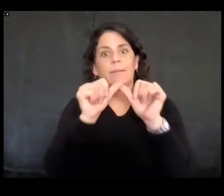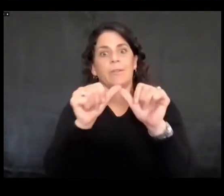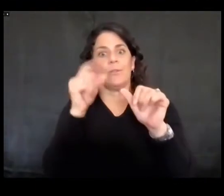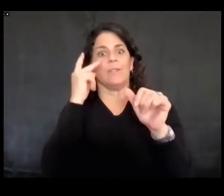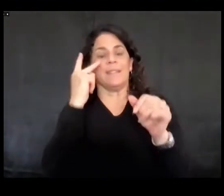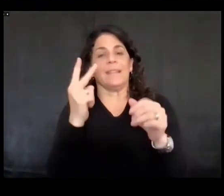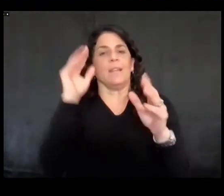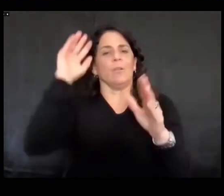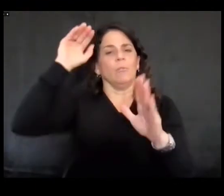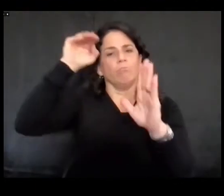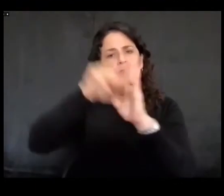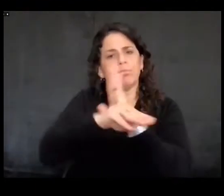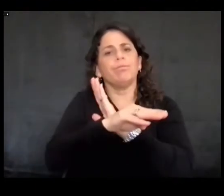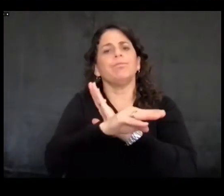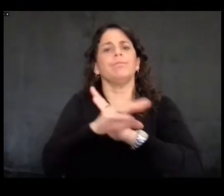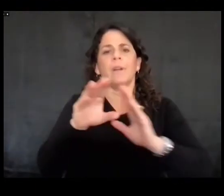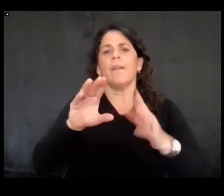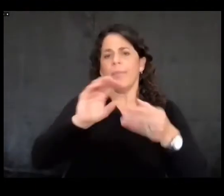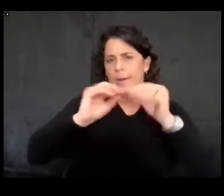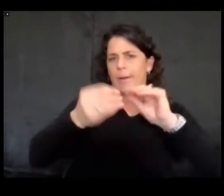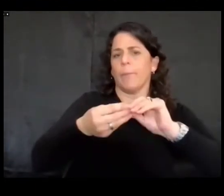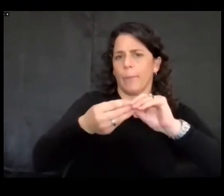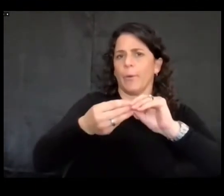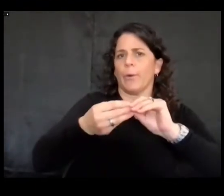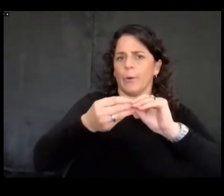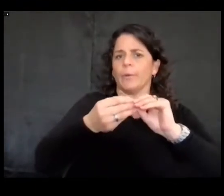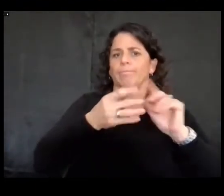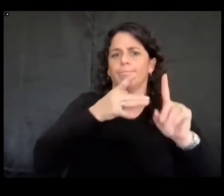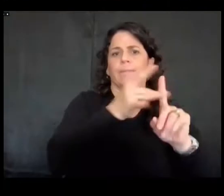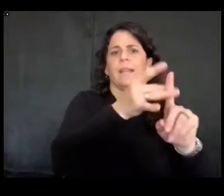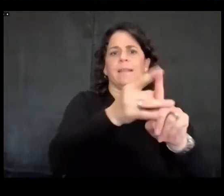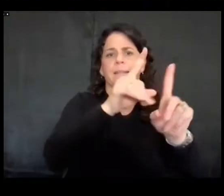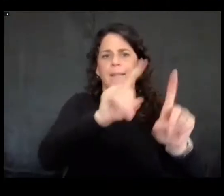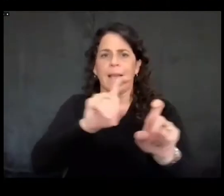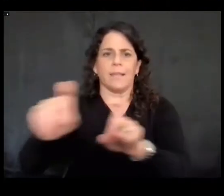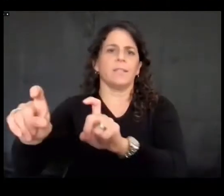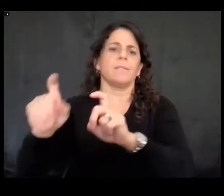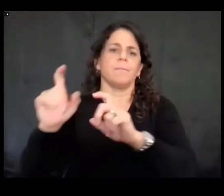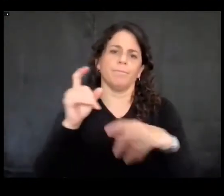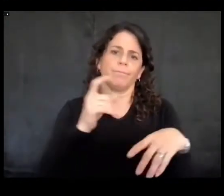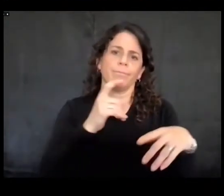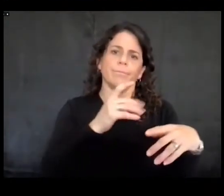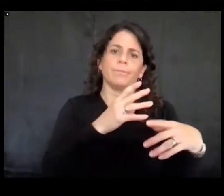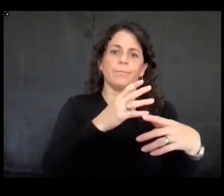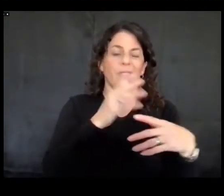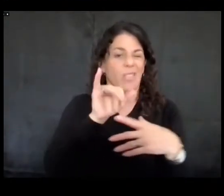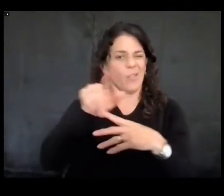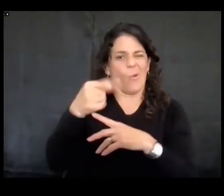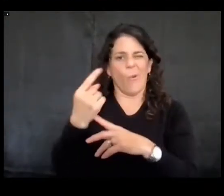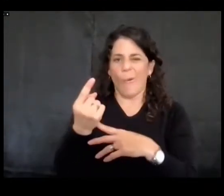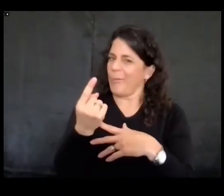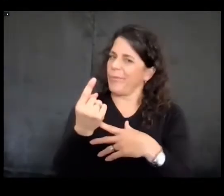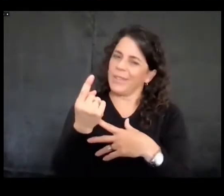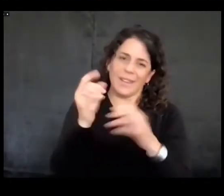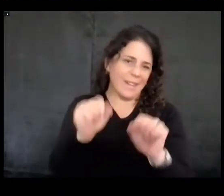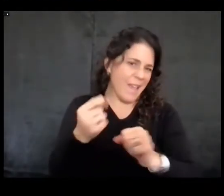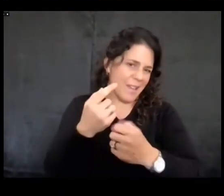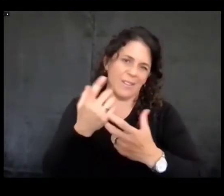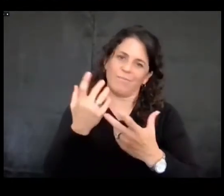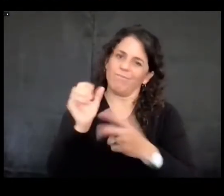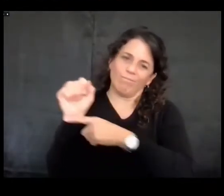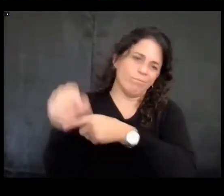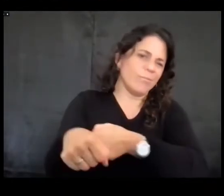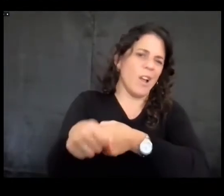continuar viendo una reducción de casos y la que no haya tantos análisis